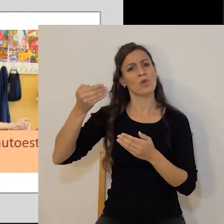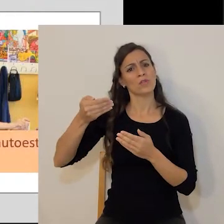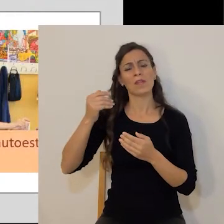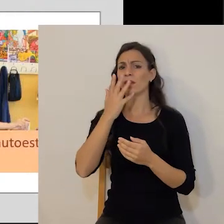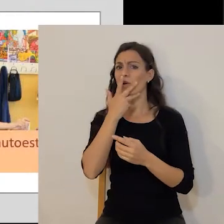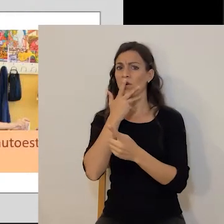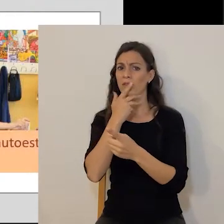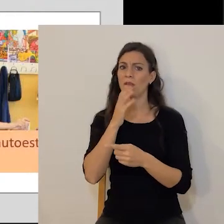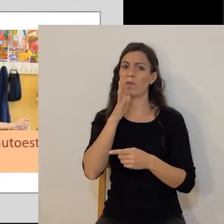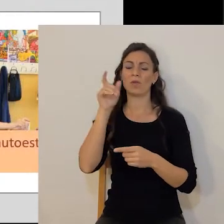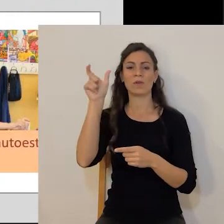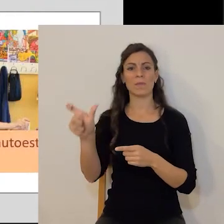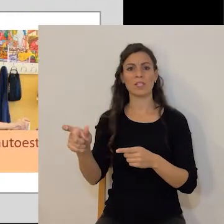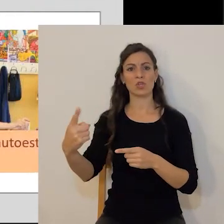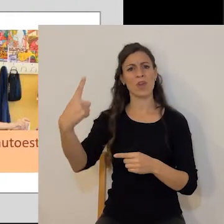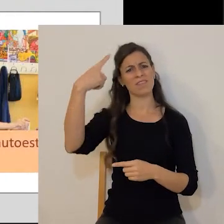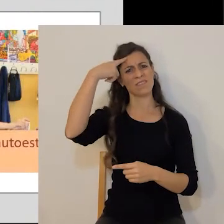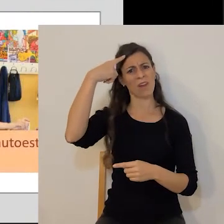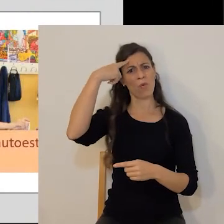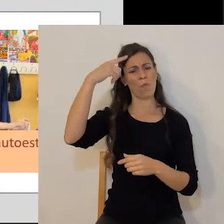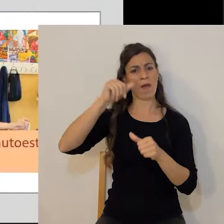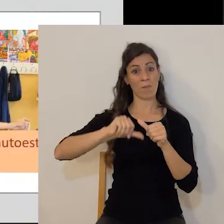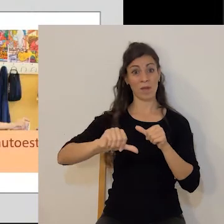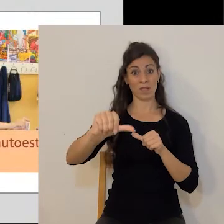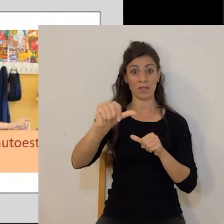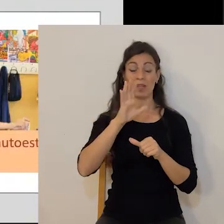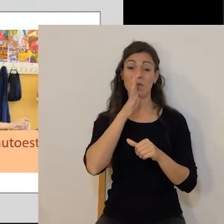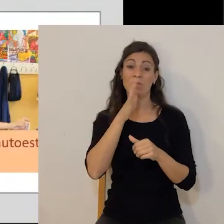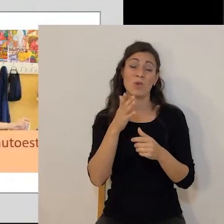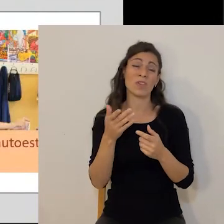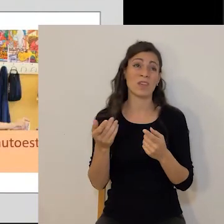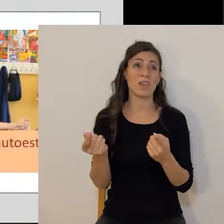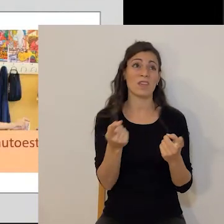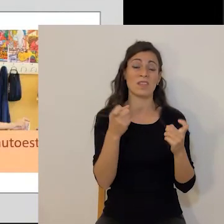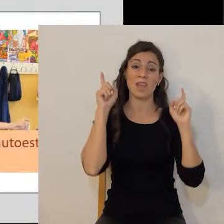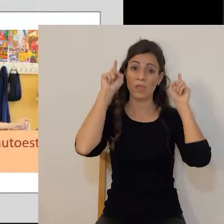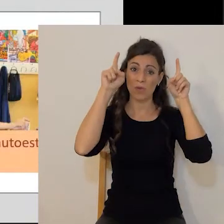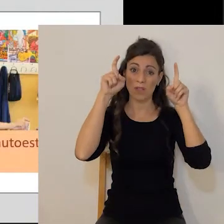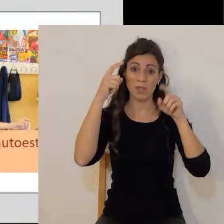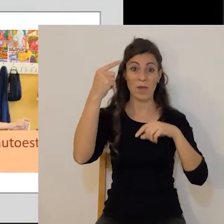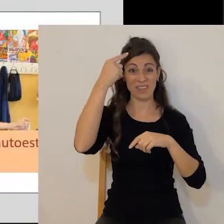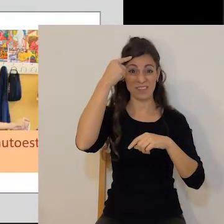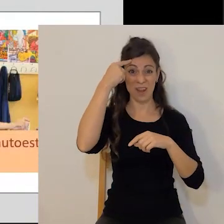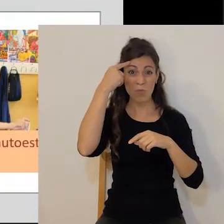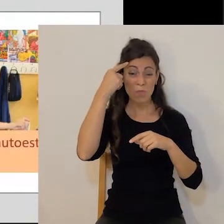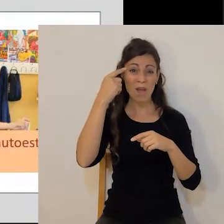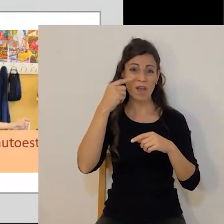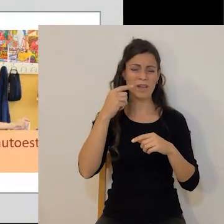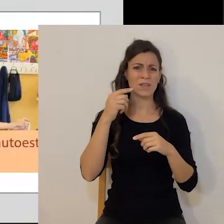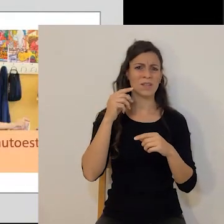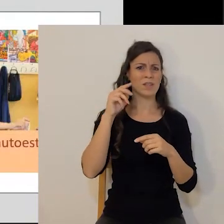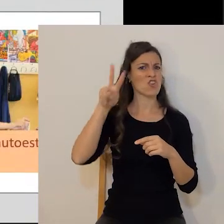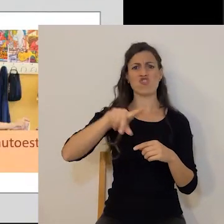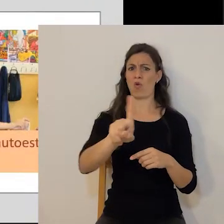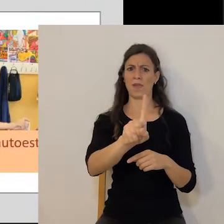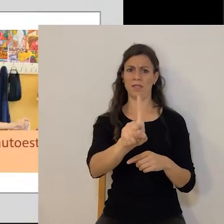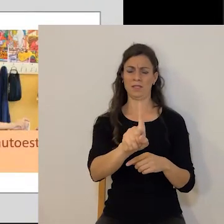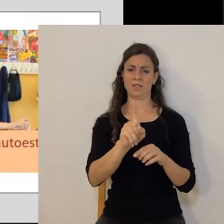trauma, porque la necesidad educativa se puede ver como un trauma, no lo es, desde